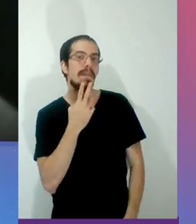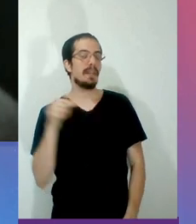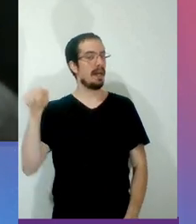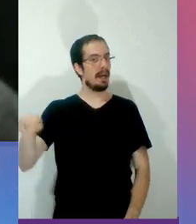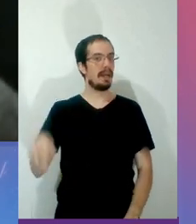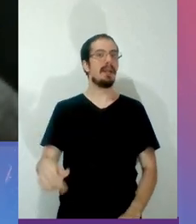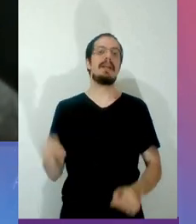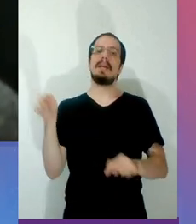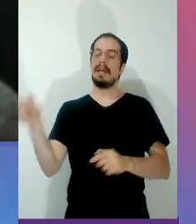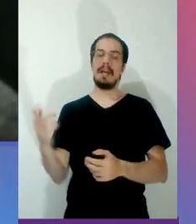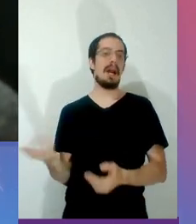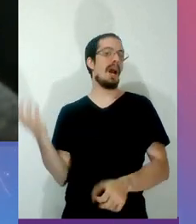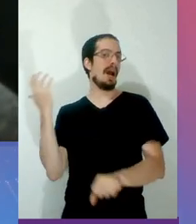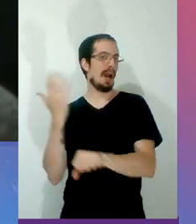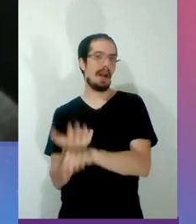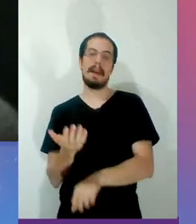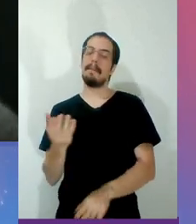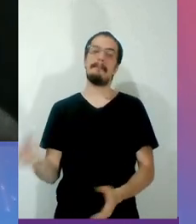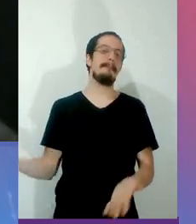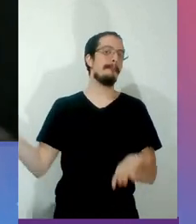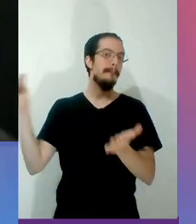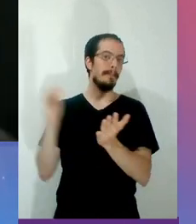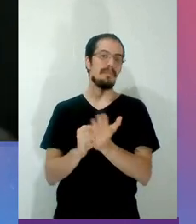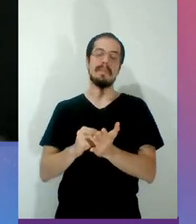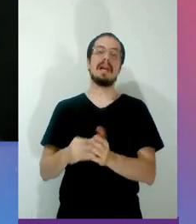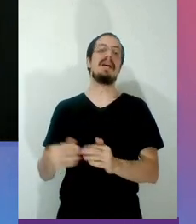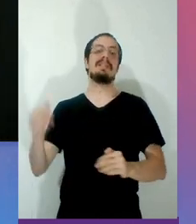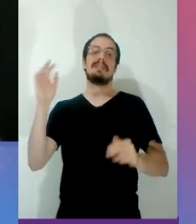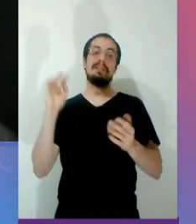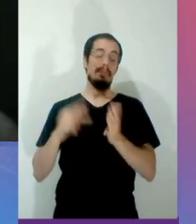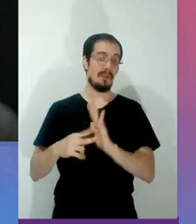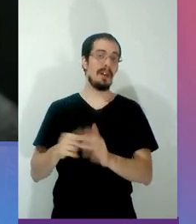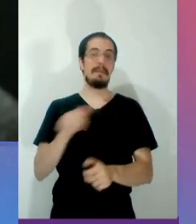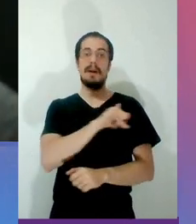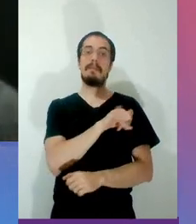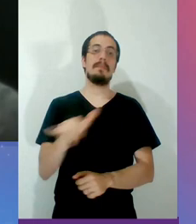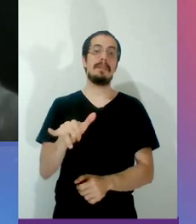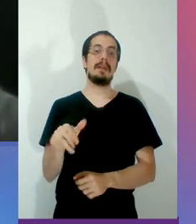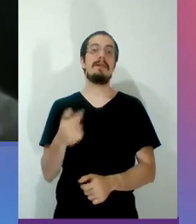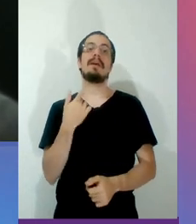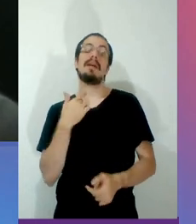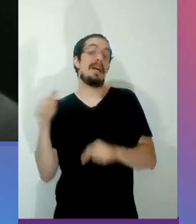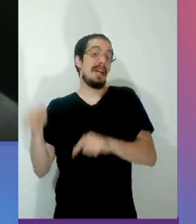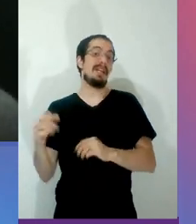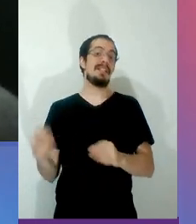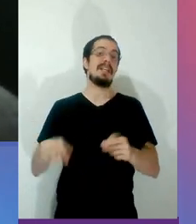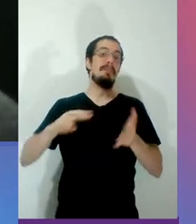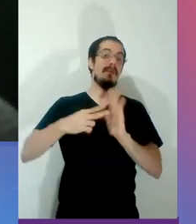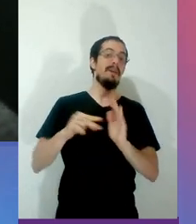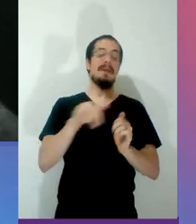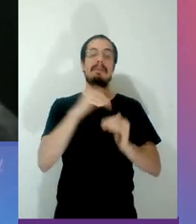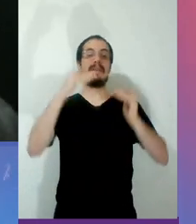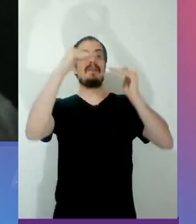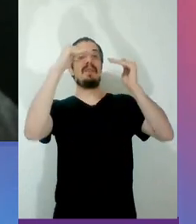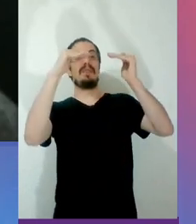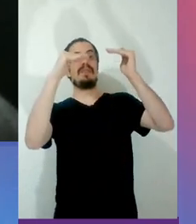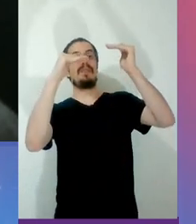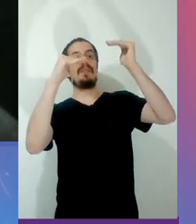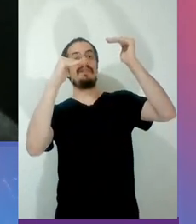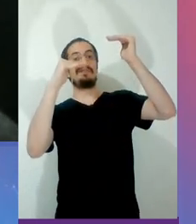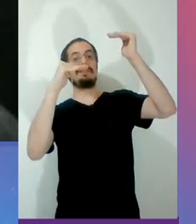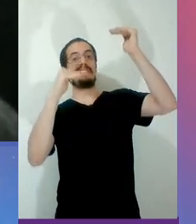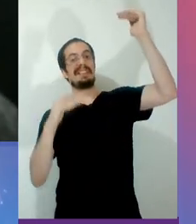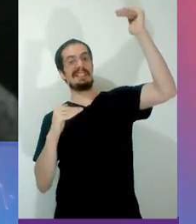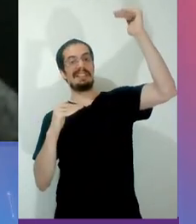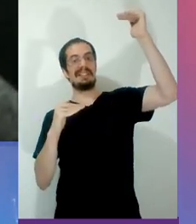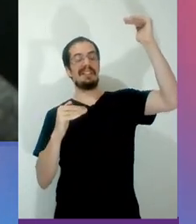mayores, diríamos, inequidades que se prolongan y se eternizan en el tiempo. Yo creo que si queremos de